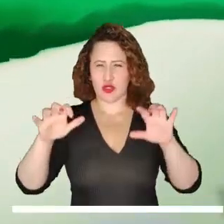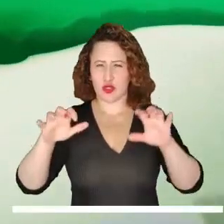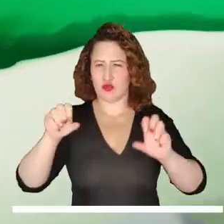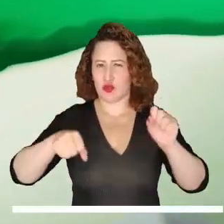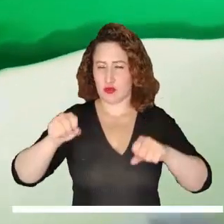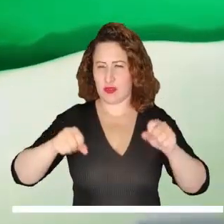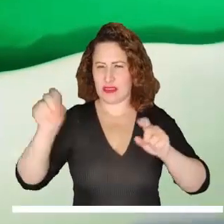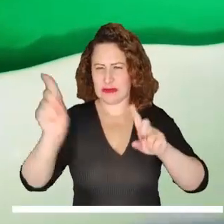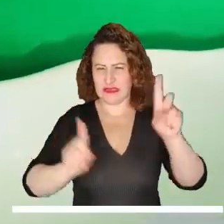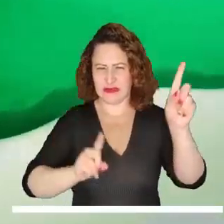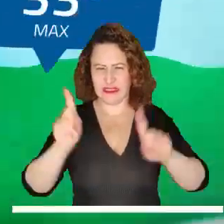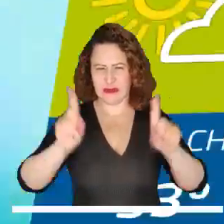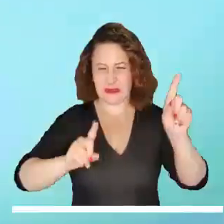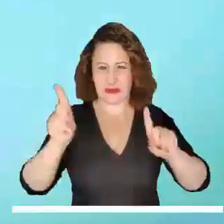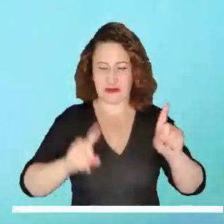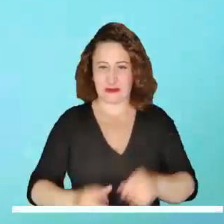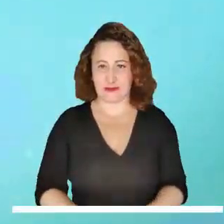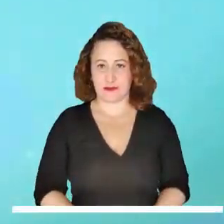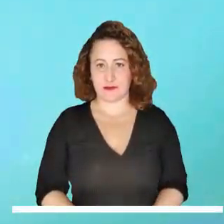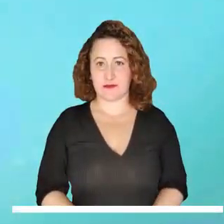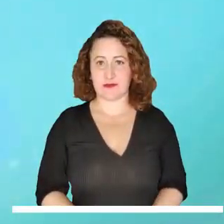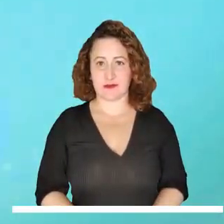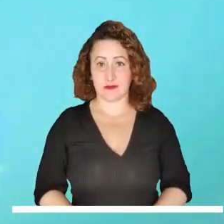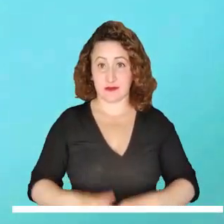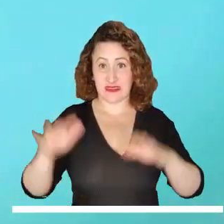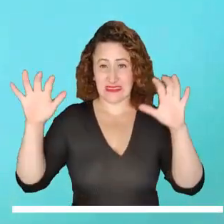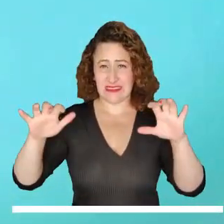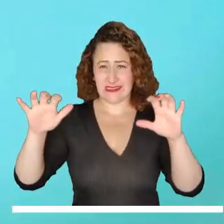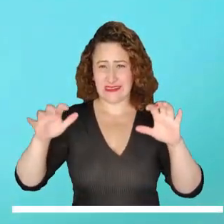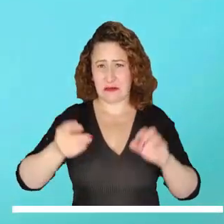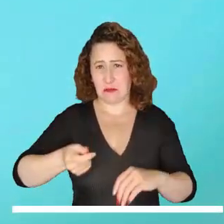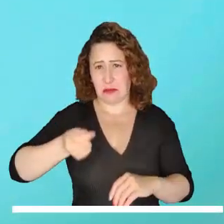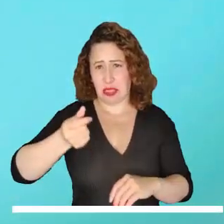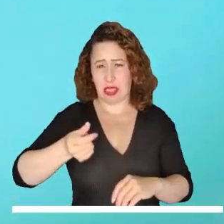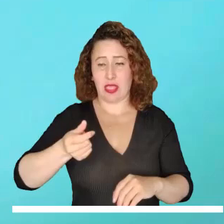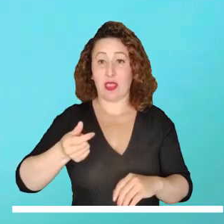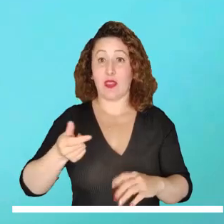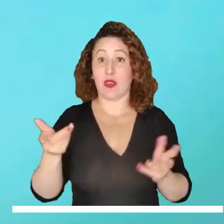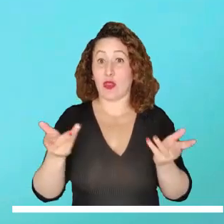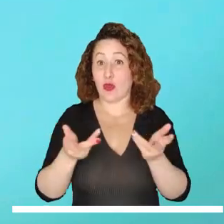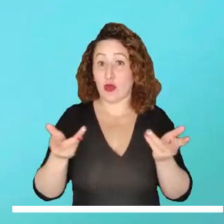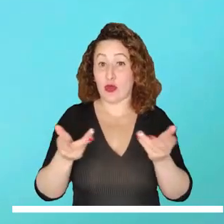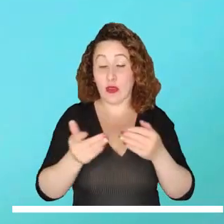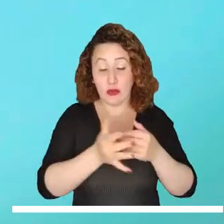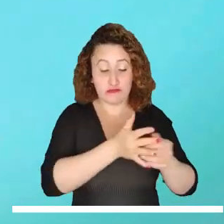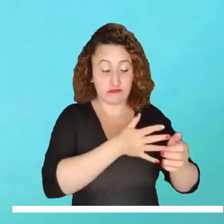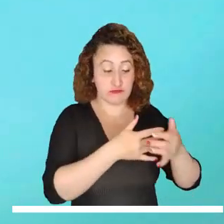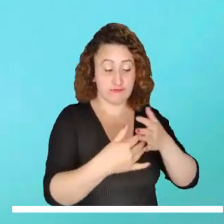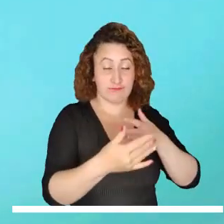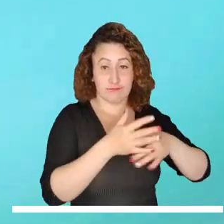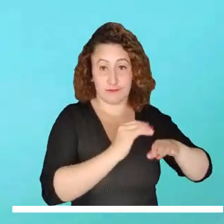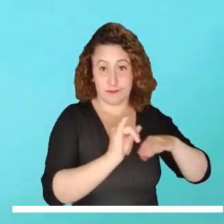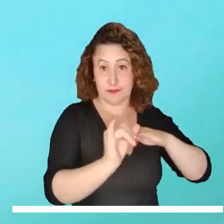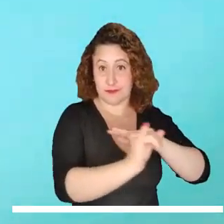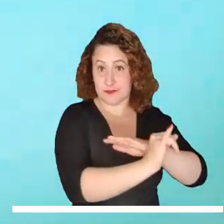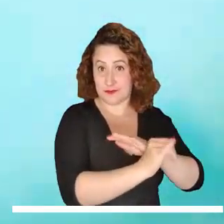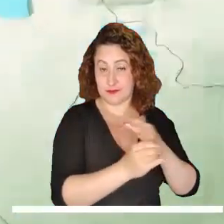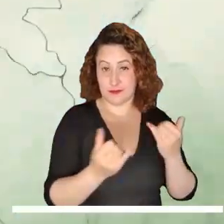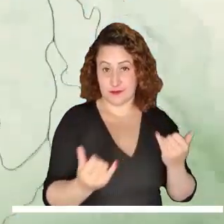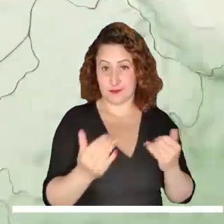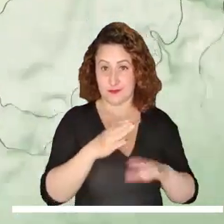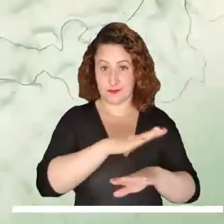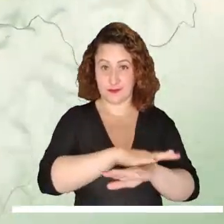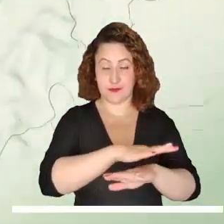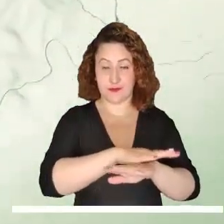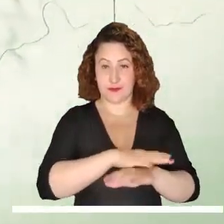Urabá, donde se estiman lluvias con posible actividad eléctrica. Lluvias intermitentes y de corta duración se anticipan en el archipiélago de